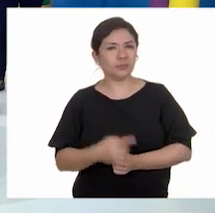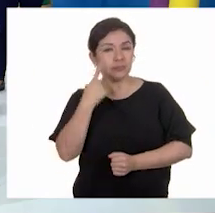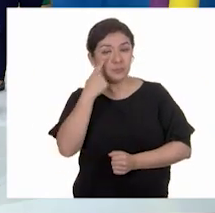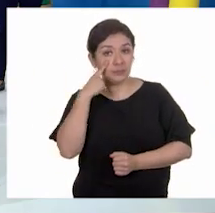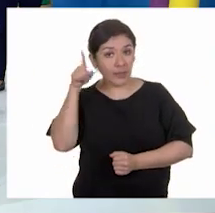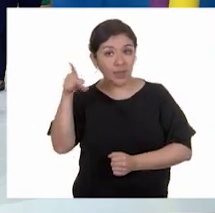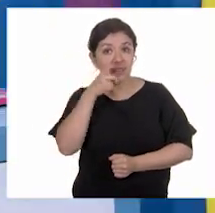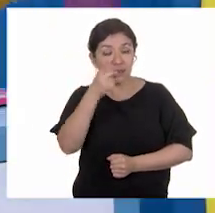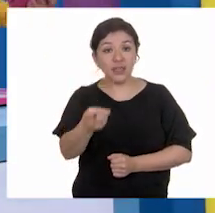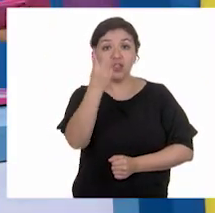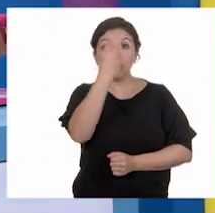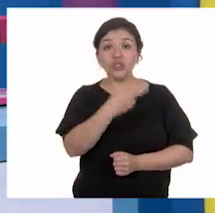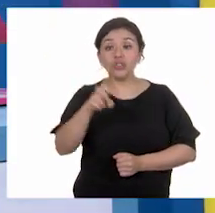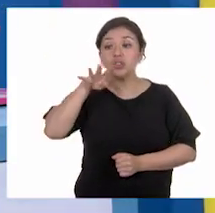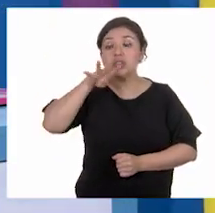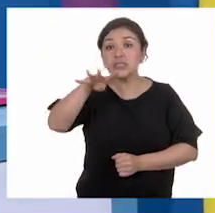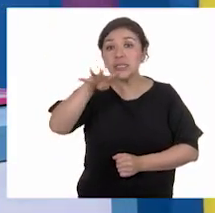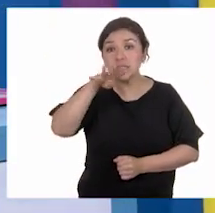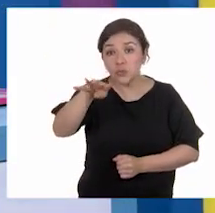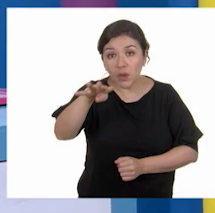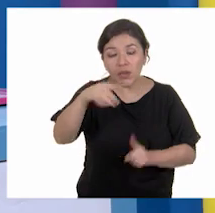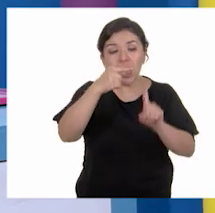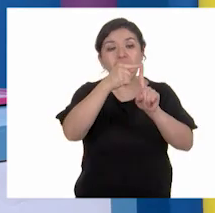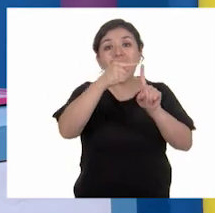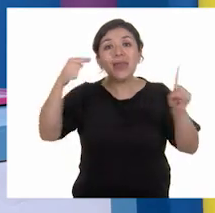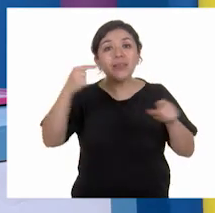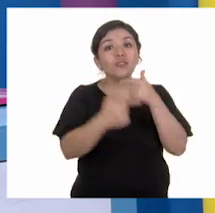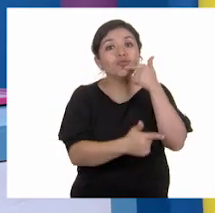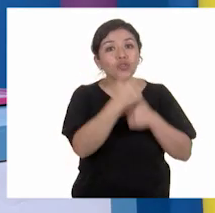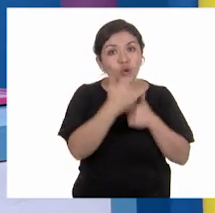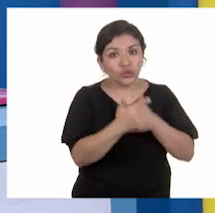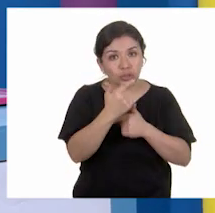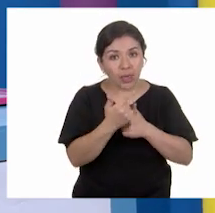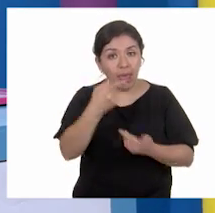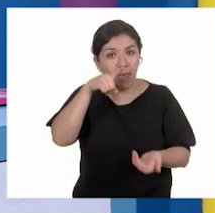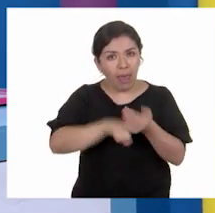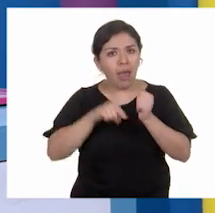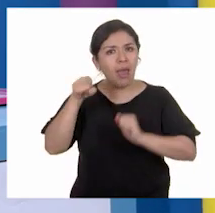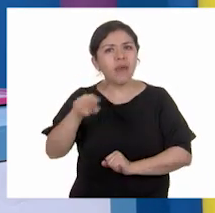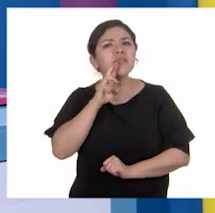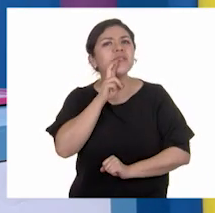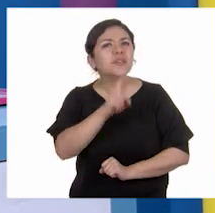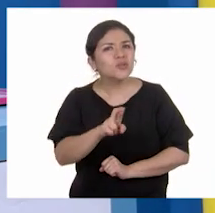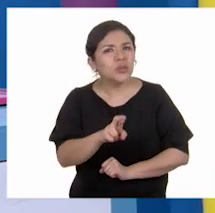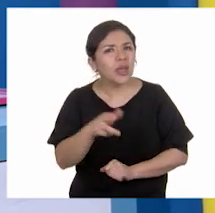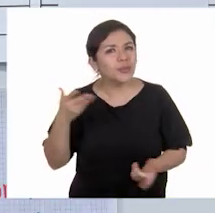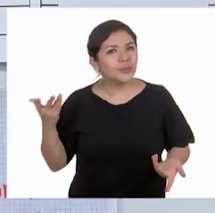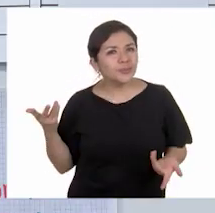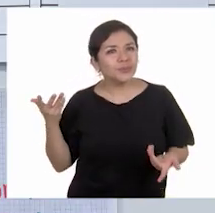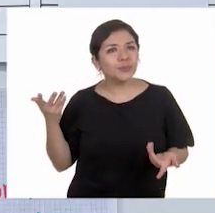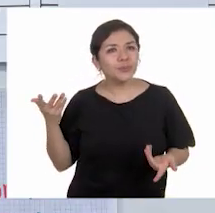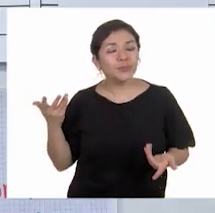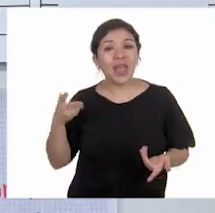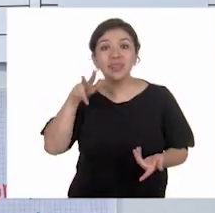es 219 entre 12 y esto da